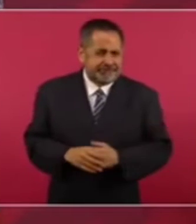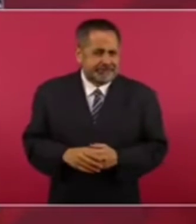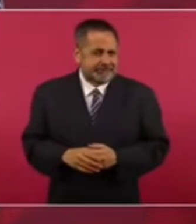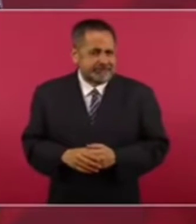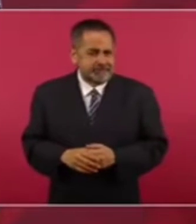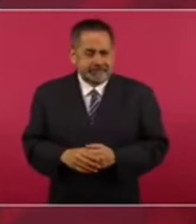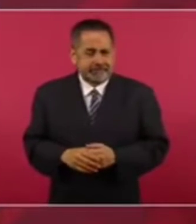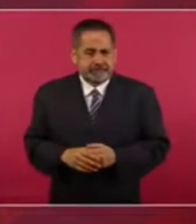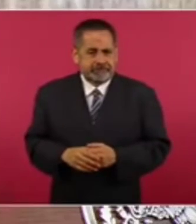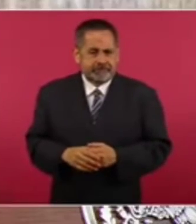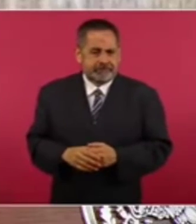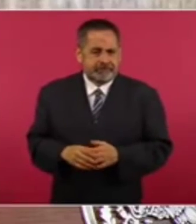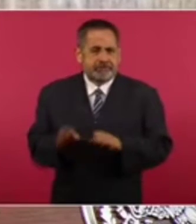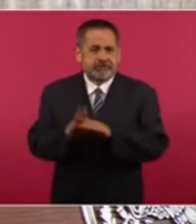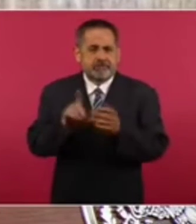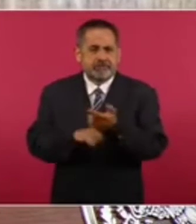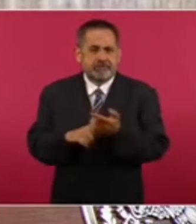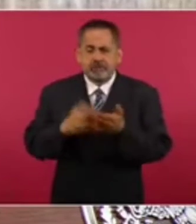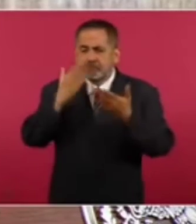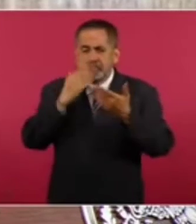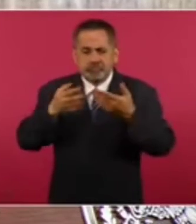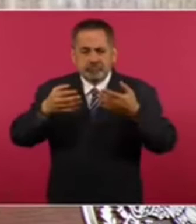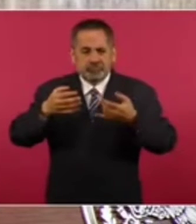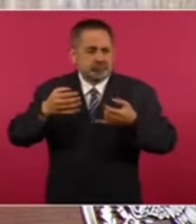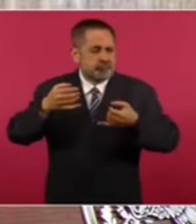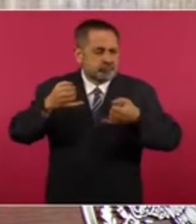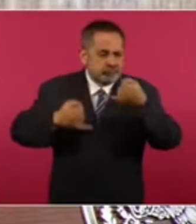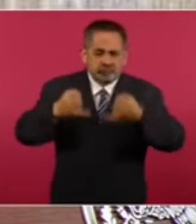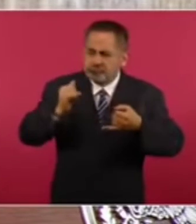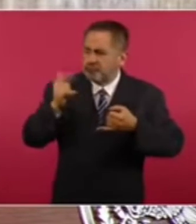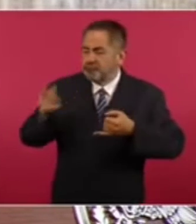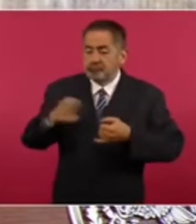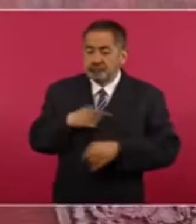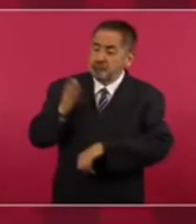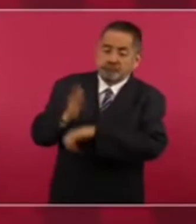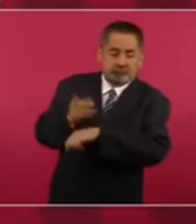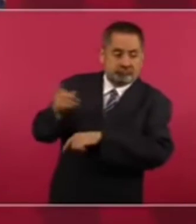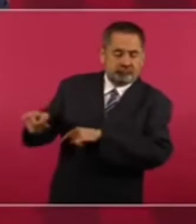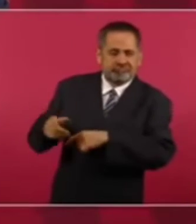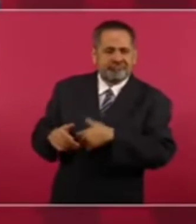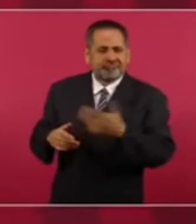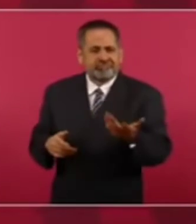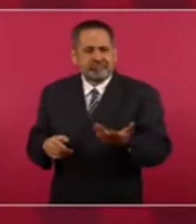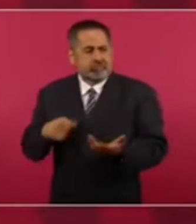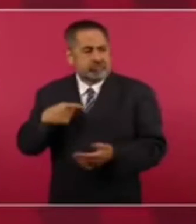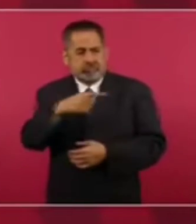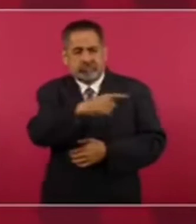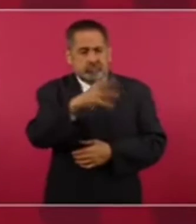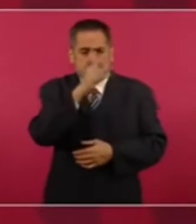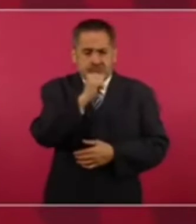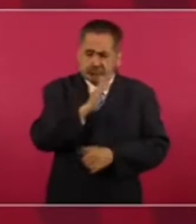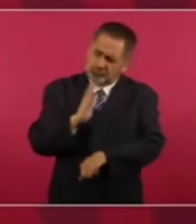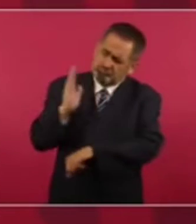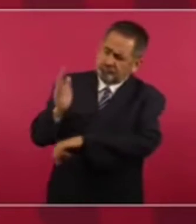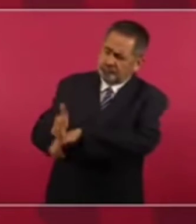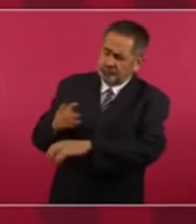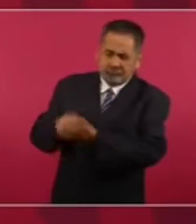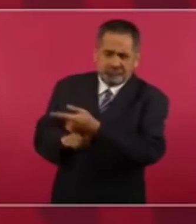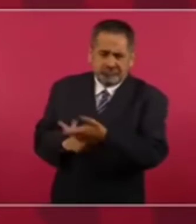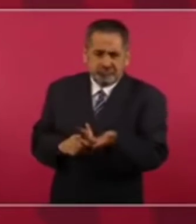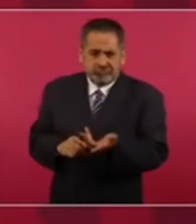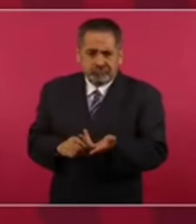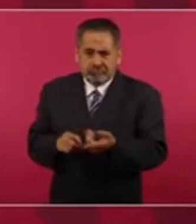aun cuando no haya un juicio de por medio y aun cuando no tengan facultad para